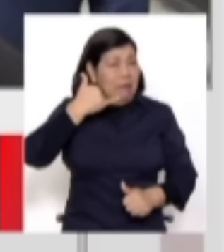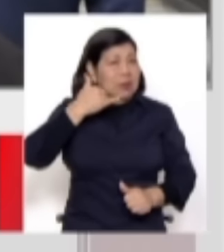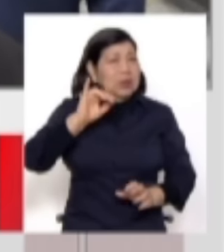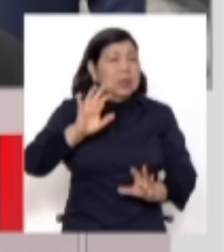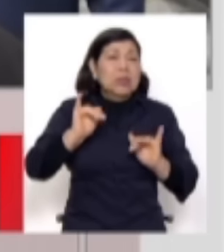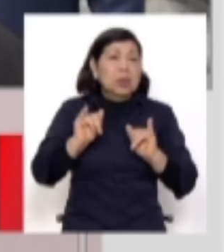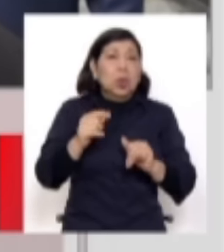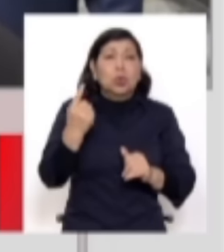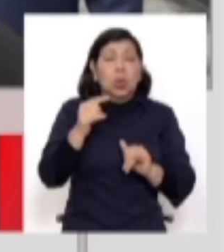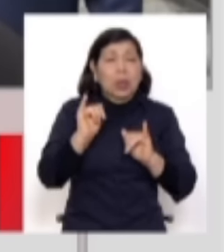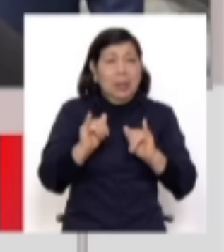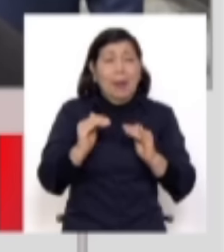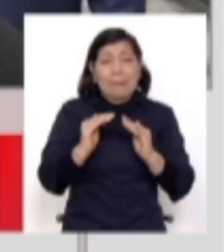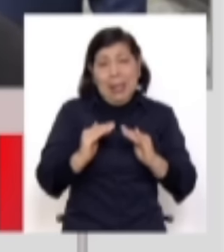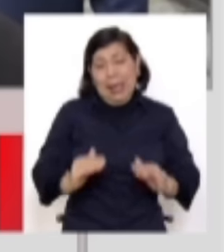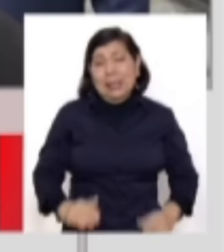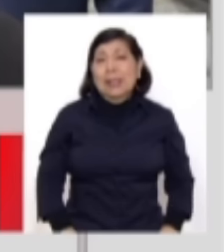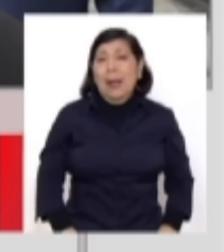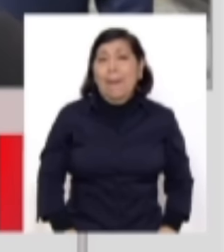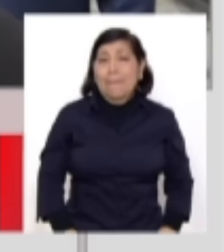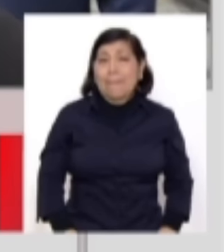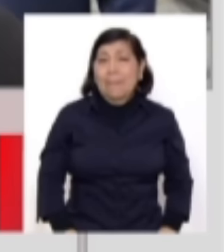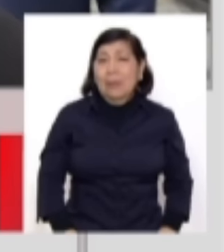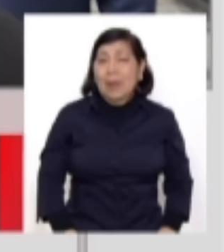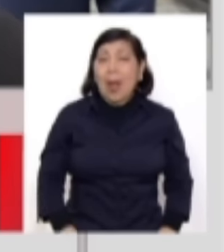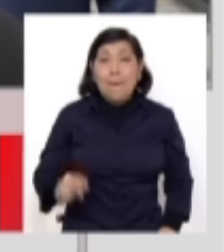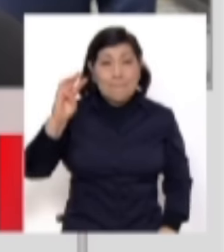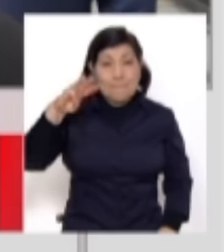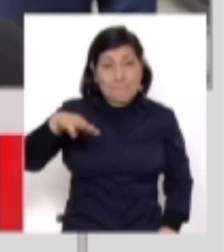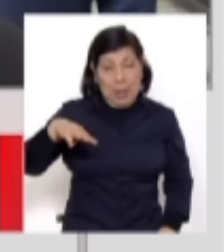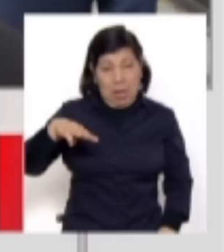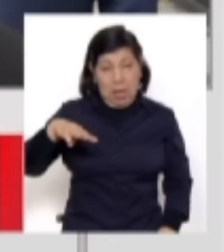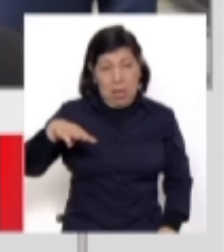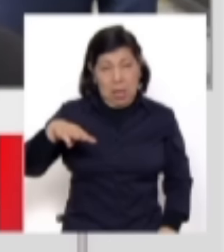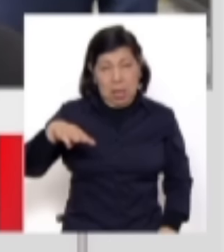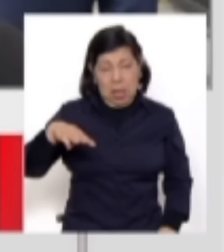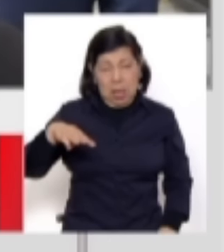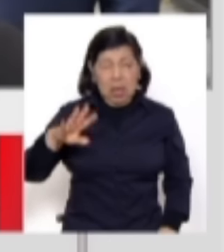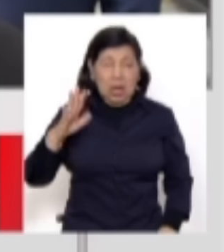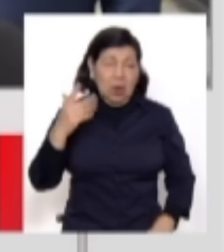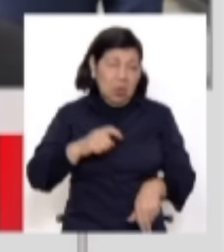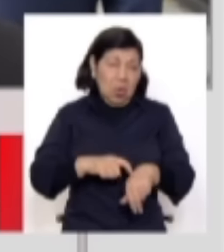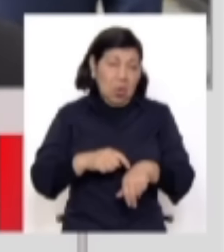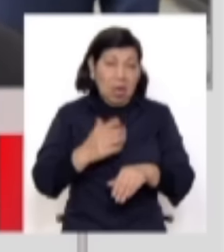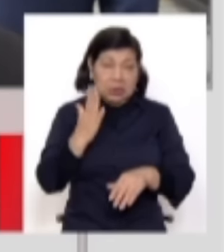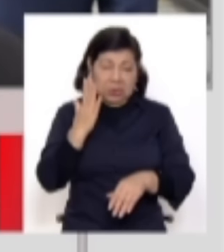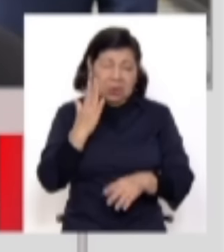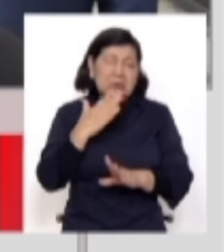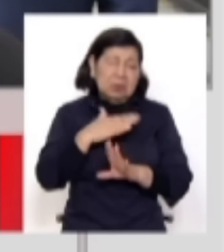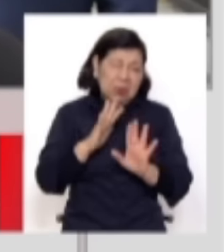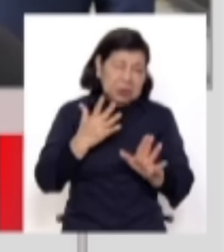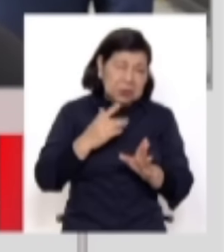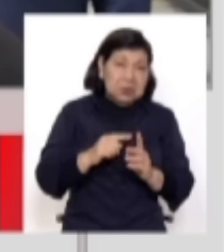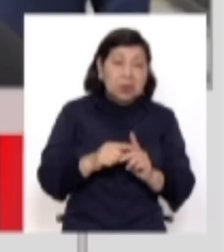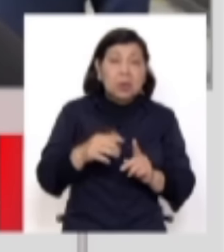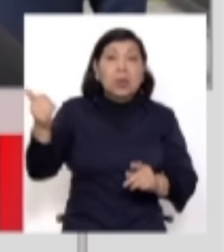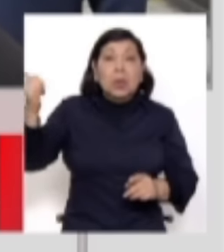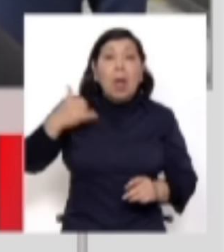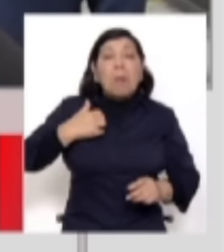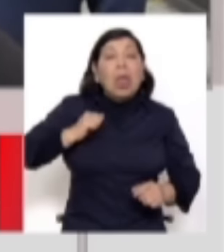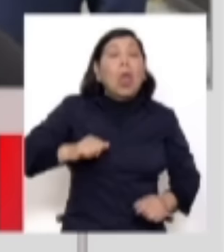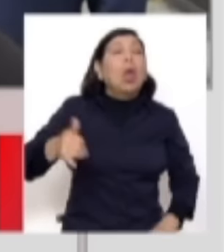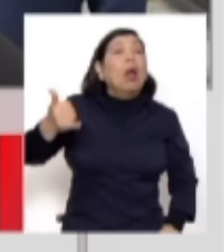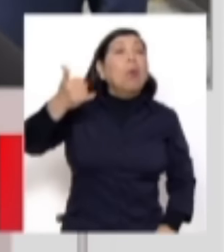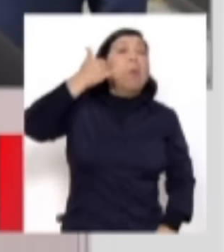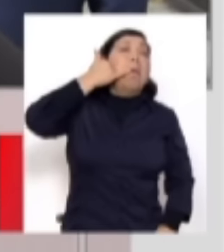son los que se quedan solos. Pero ¿qué pasa? De que el día martes a las 5 de la tarde que yo salí, 5:30 recibe una llamada a mi